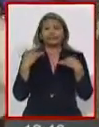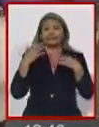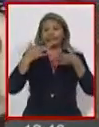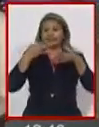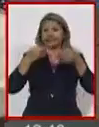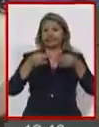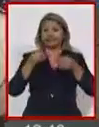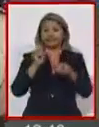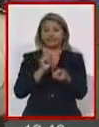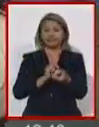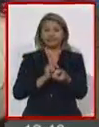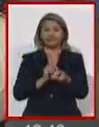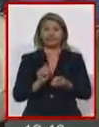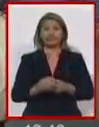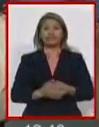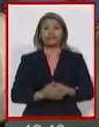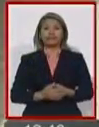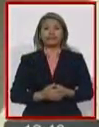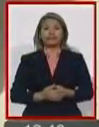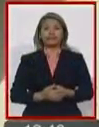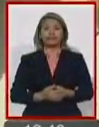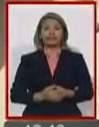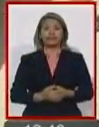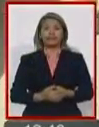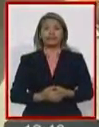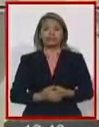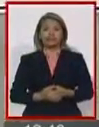con la determinación de los médicos.